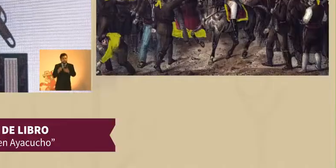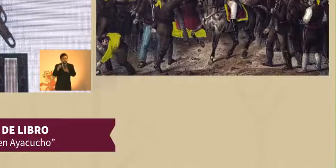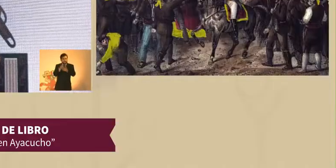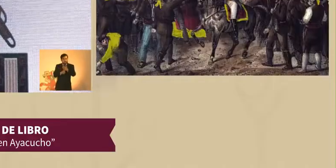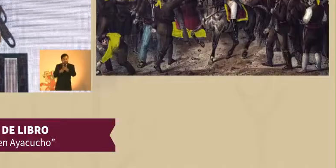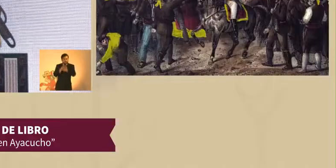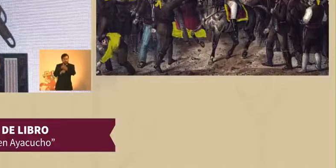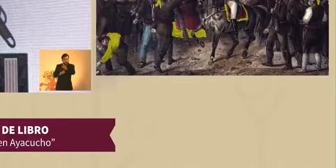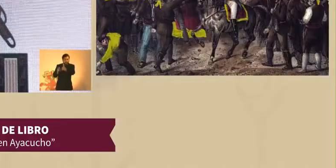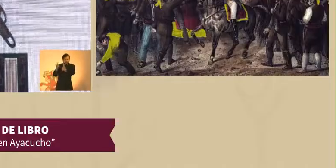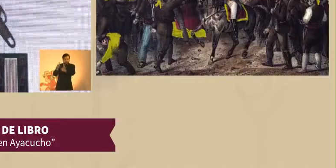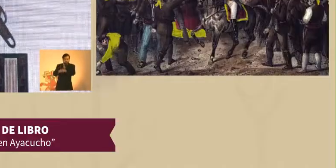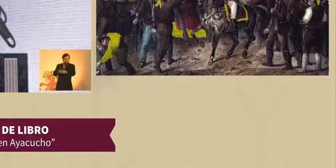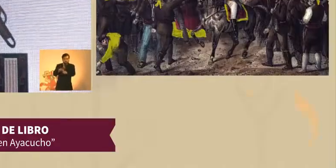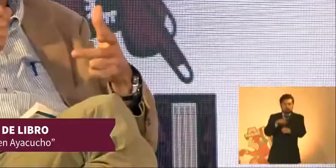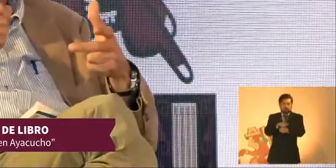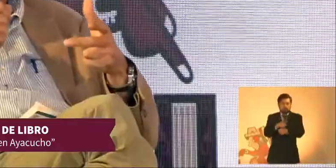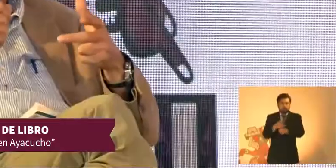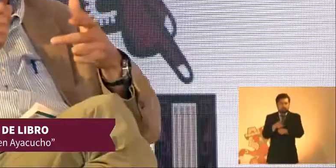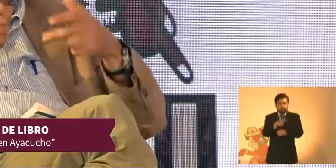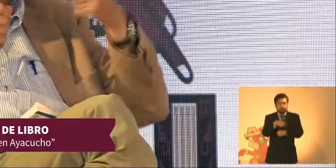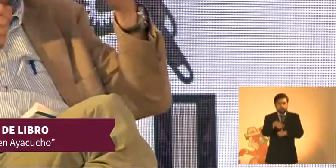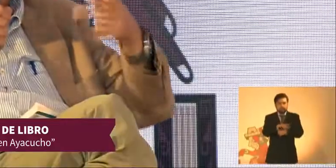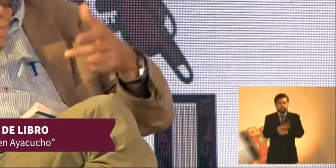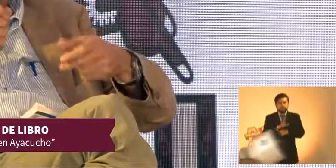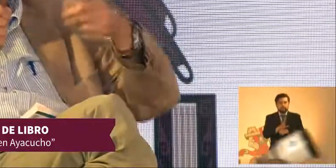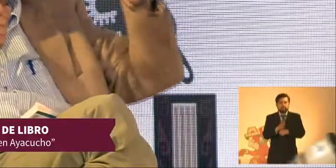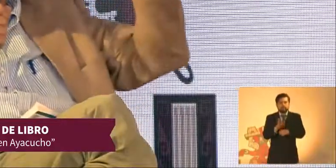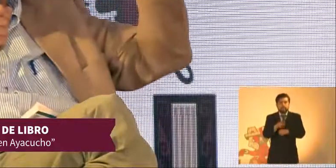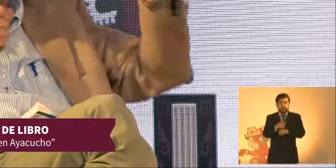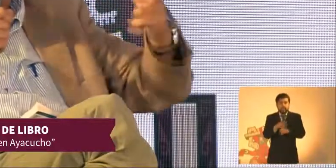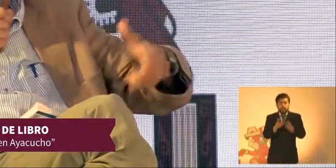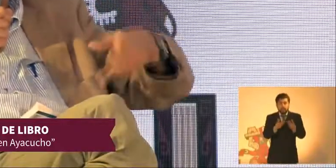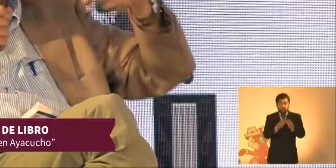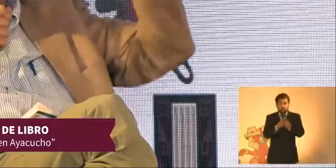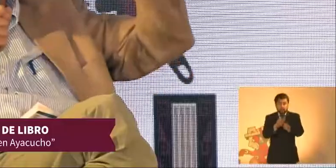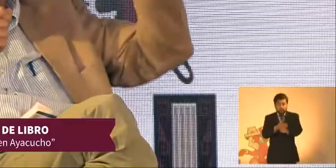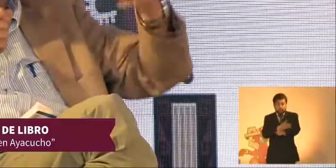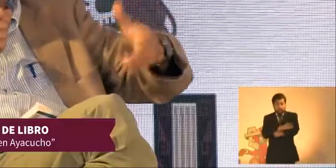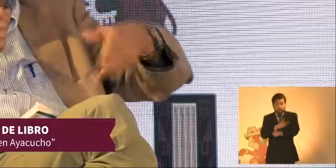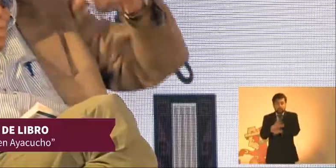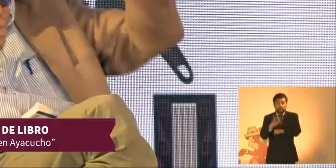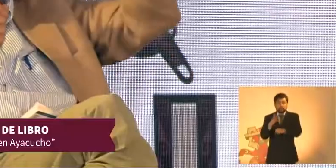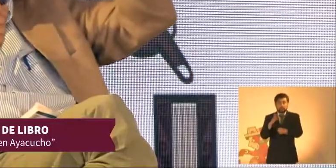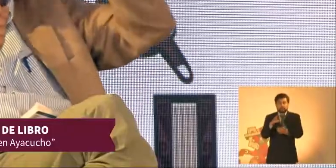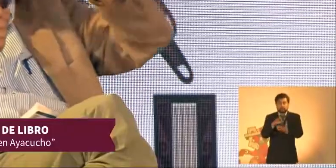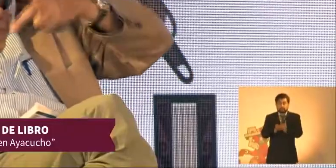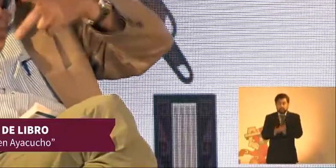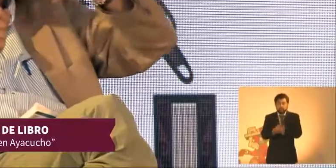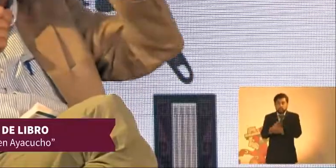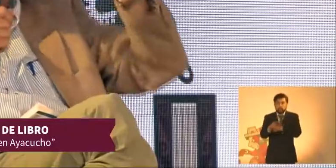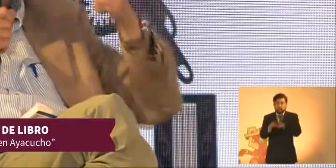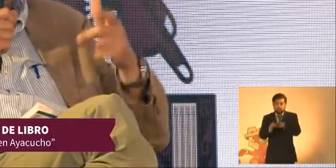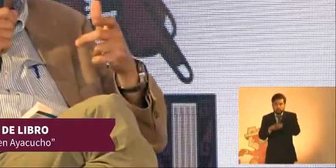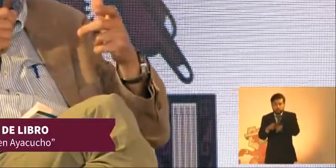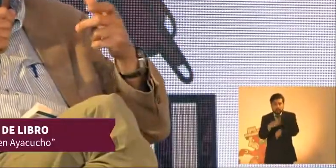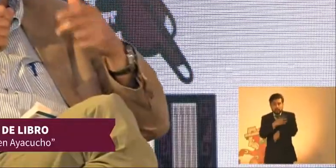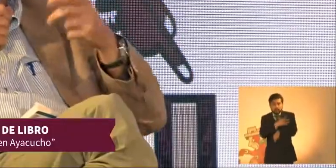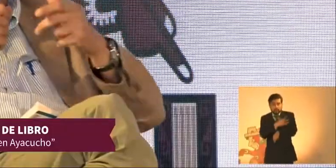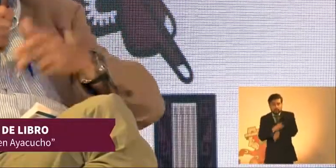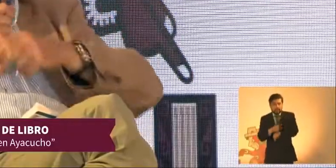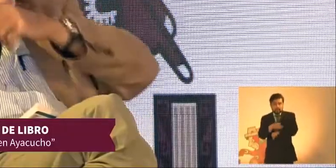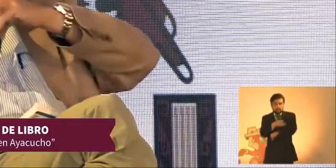no les ha reconocido nada nunca que acompañaban a sus esposos a sus hermanos a sus hijos a sus parientes